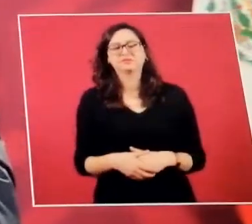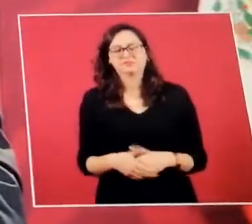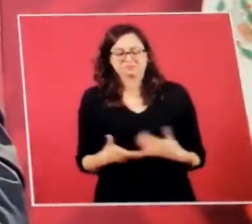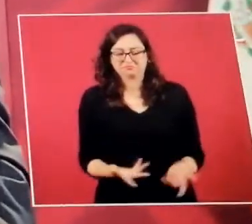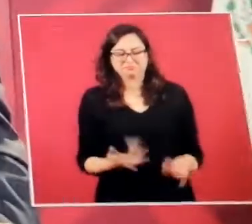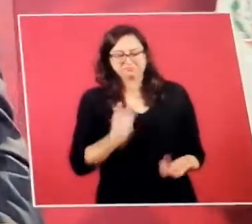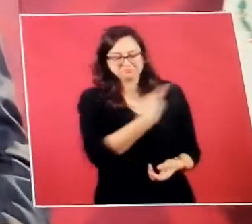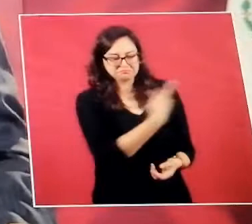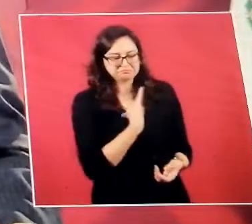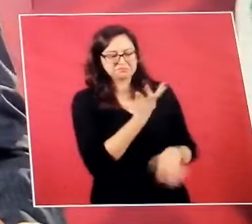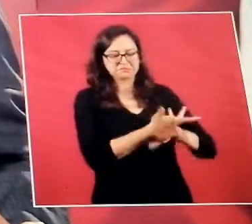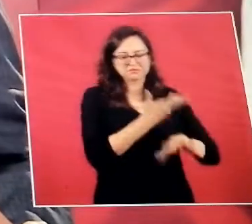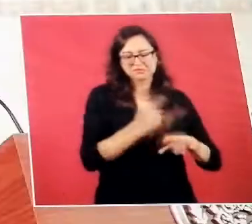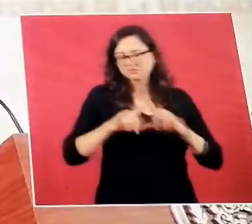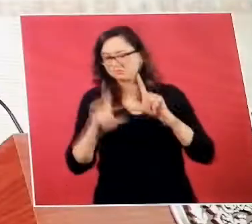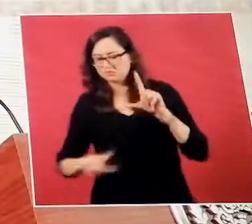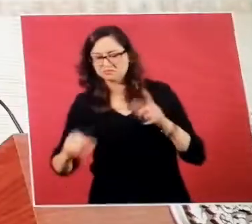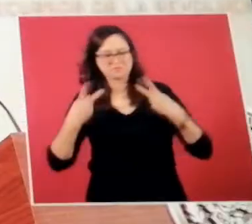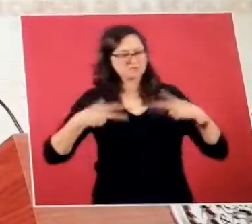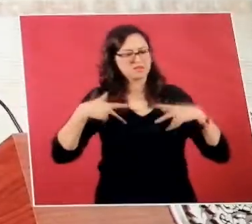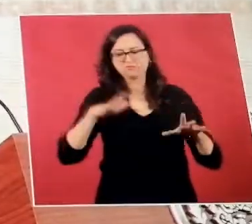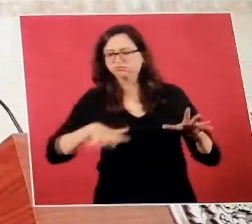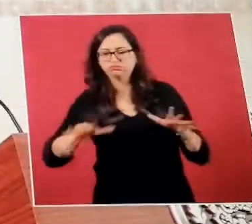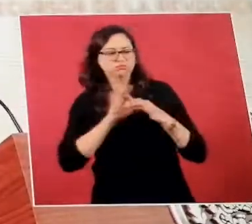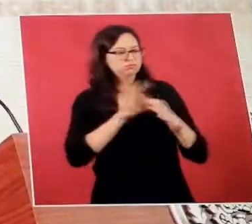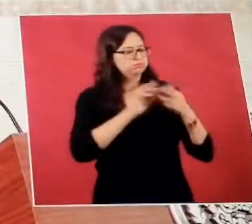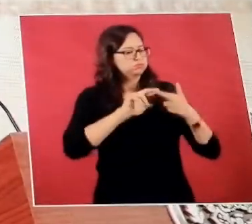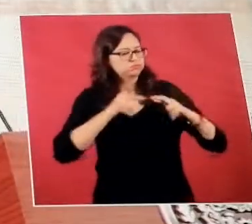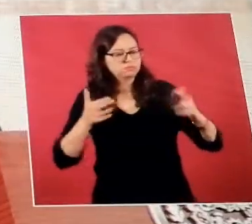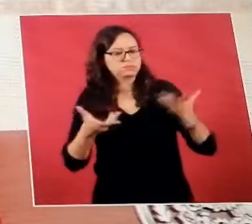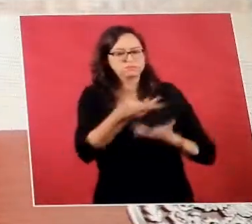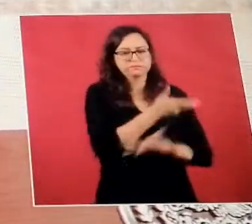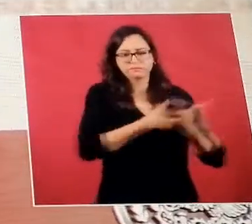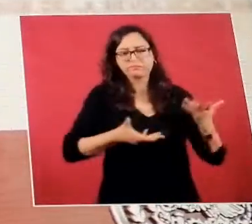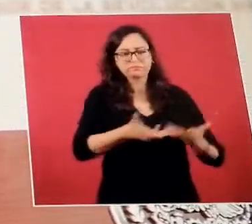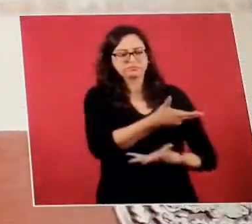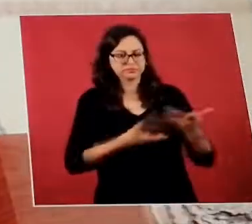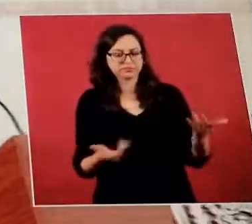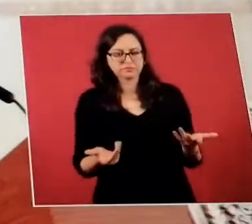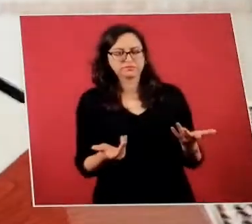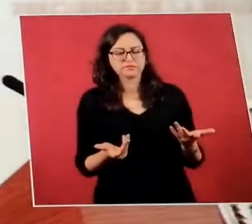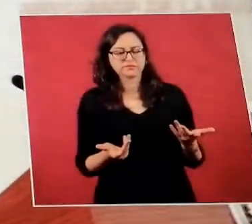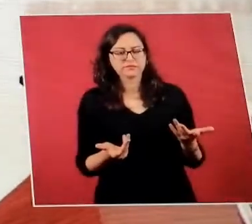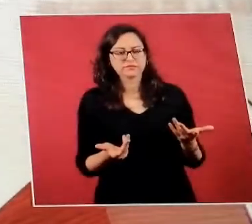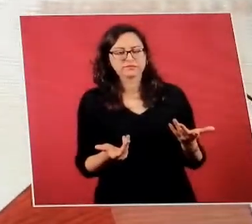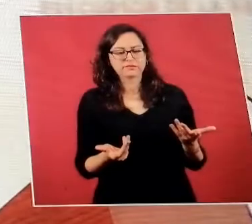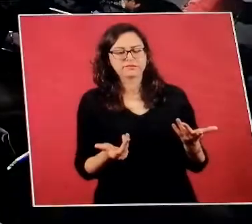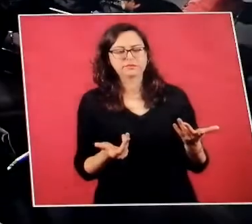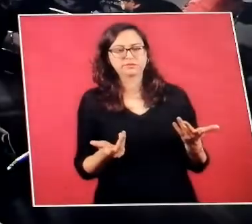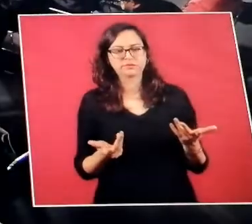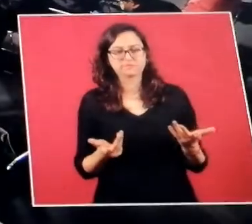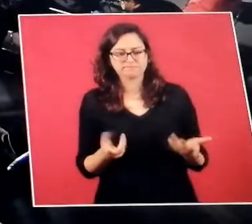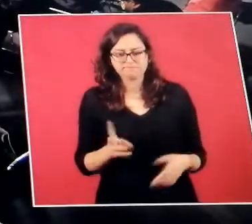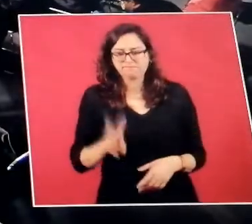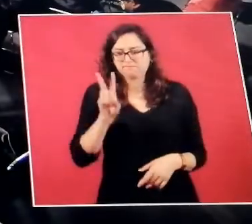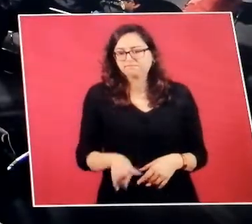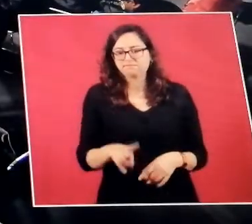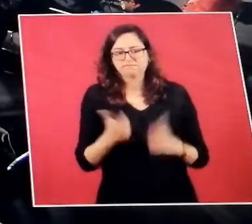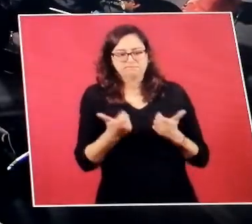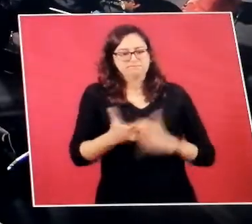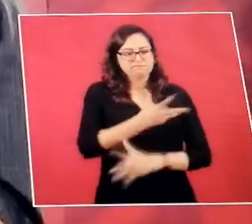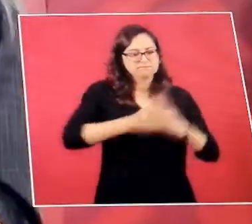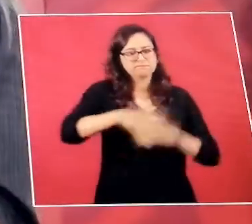Y otra, pues la relación entre nuestros pueblos y la importancia que tiene nuestra relación en lo económico,